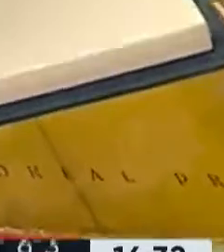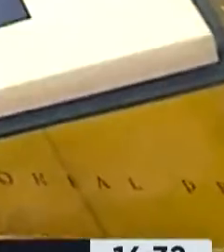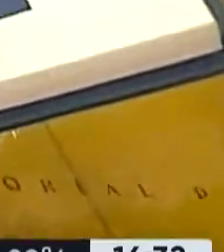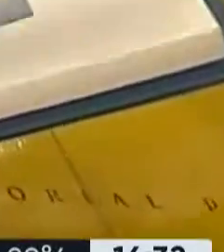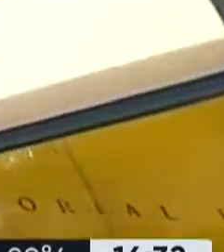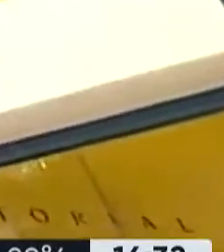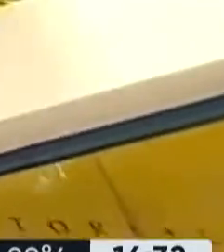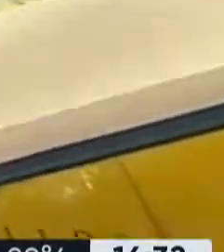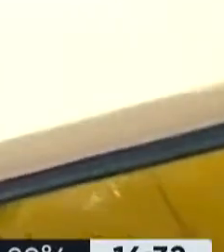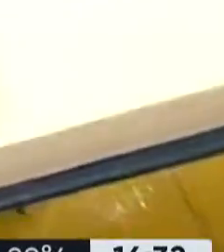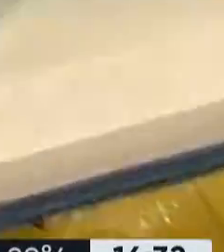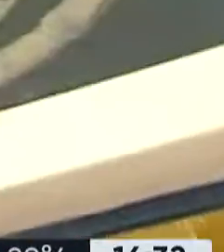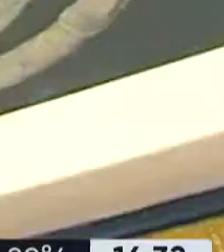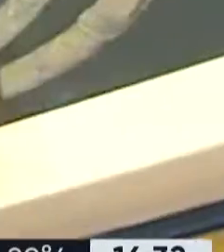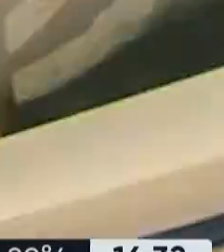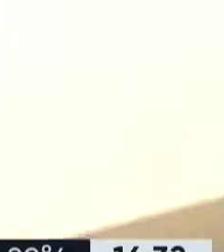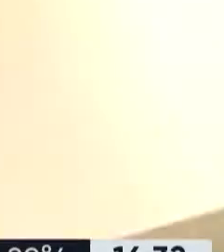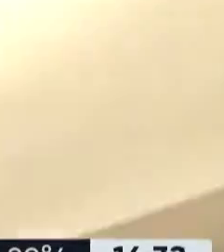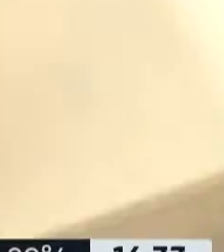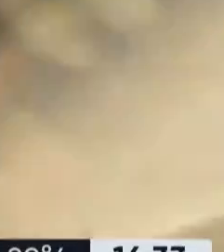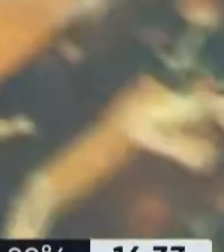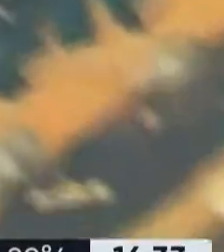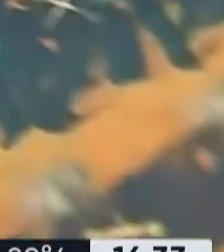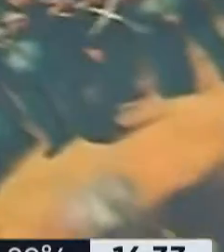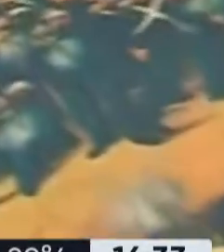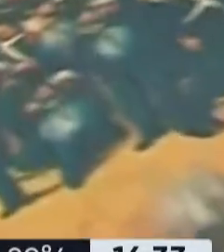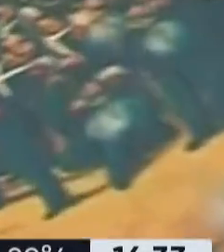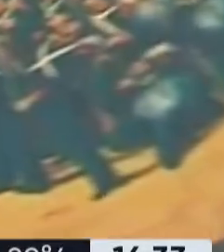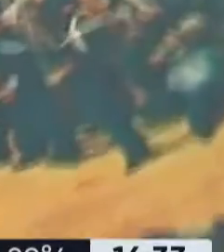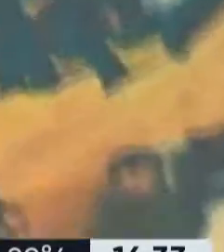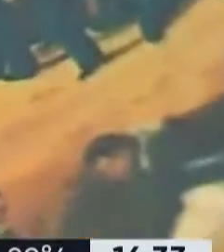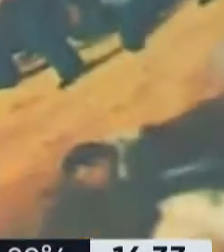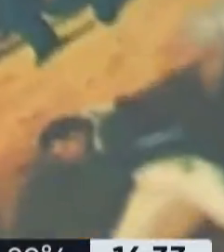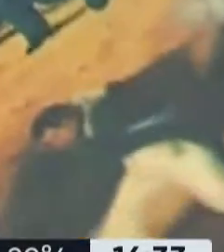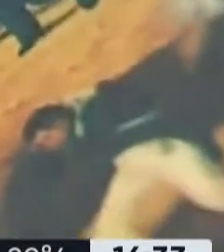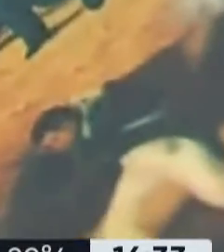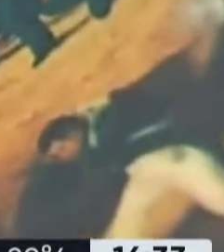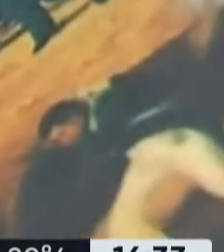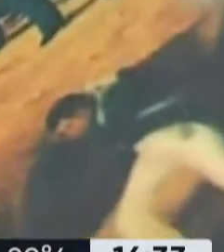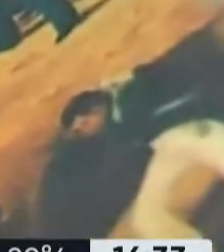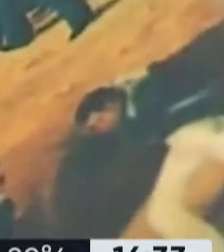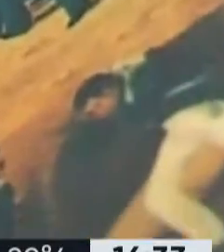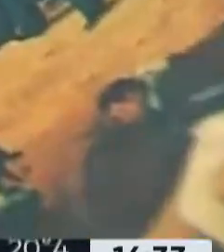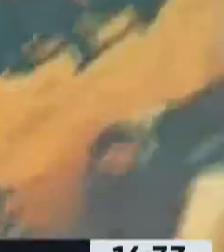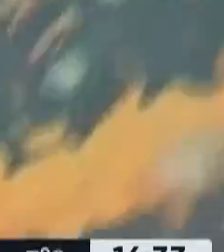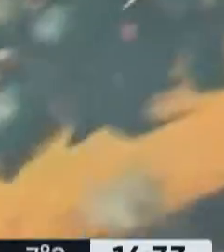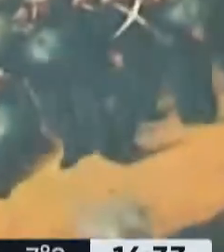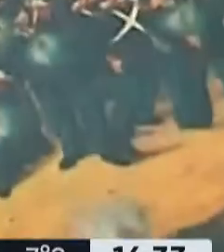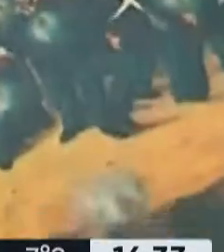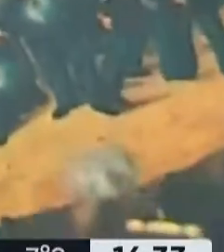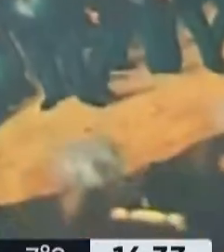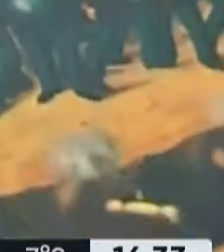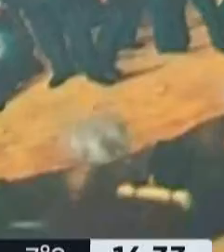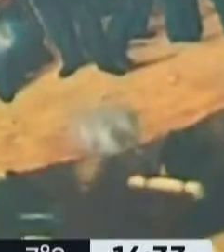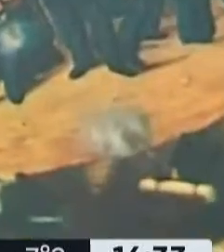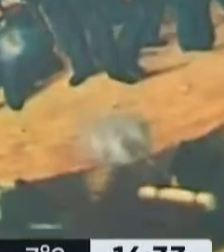general. Y fíjense en ustedes lo más hermoso de todo. Esto que está acá, esto que vemos